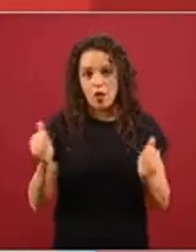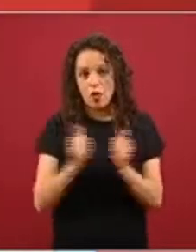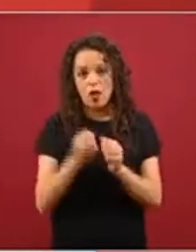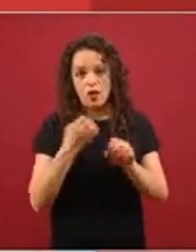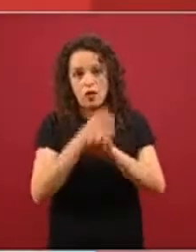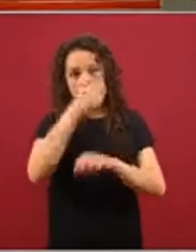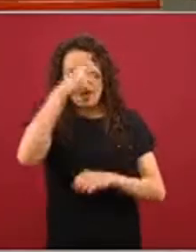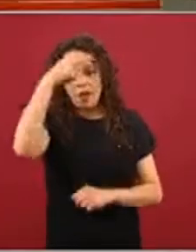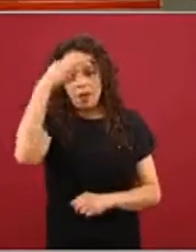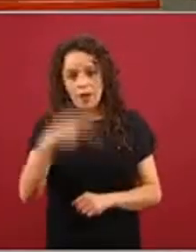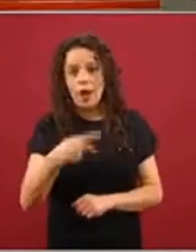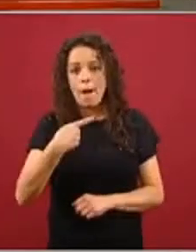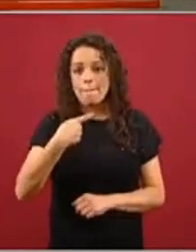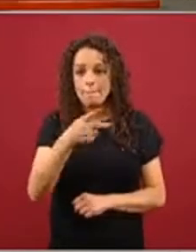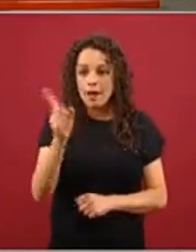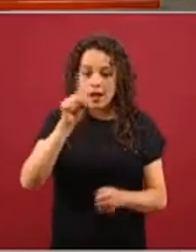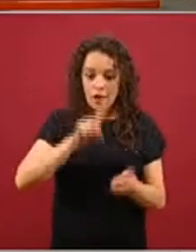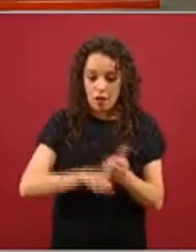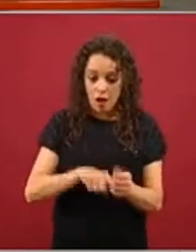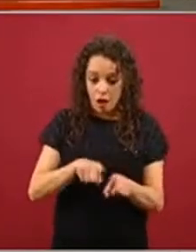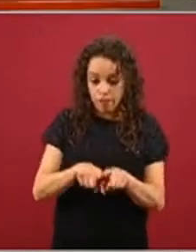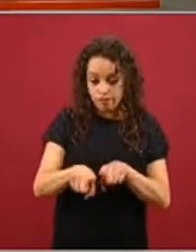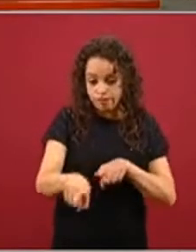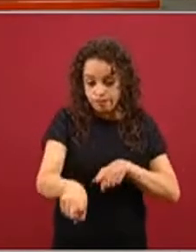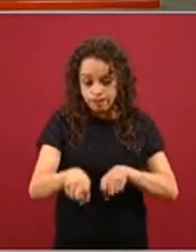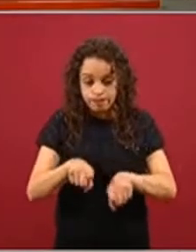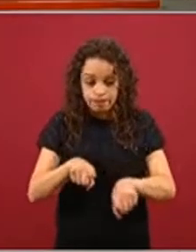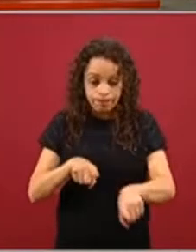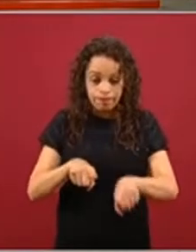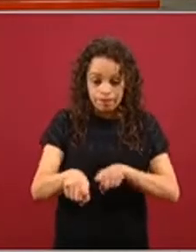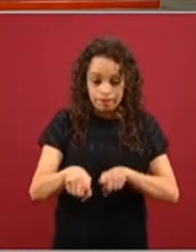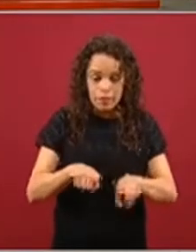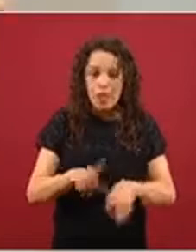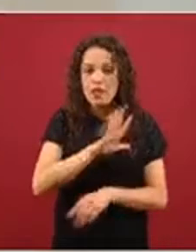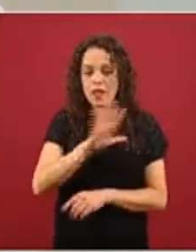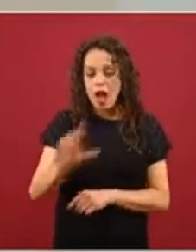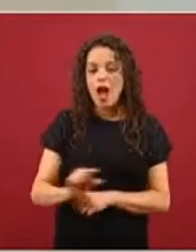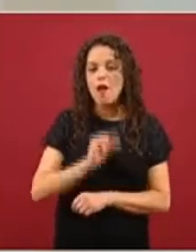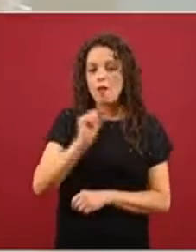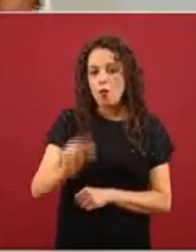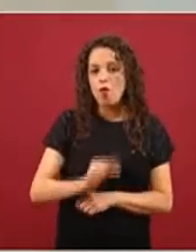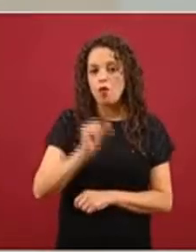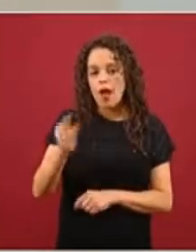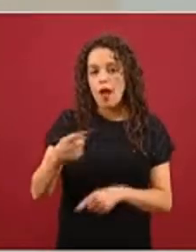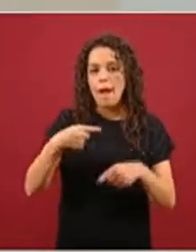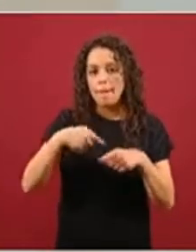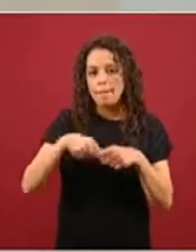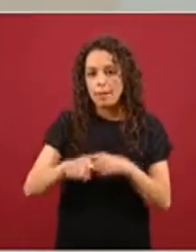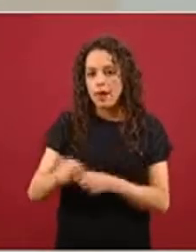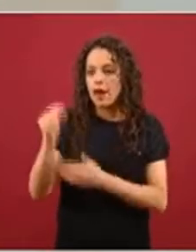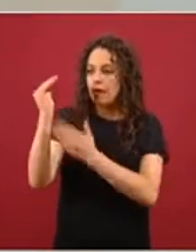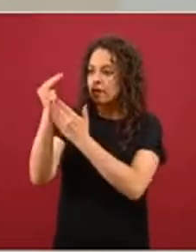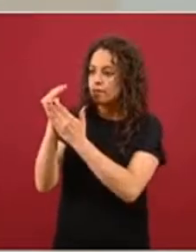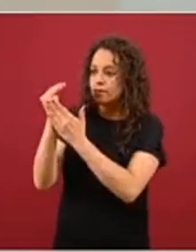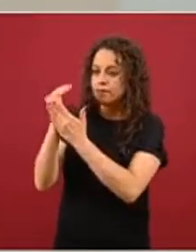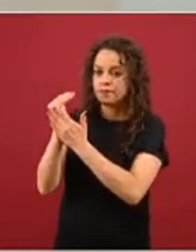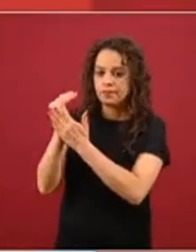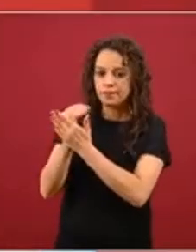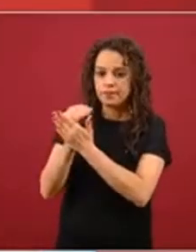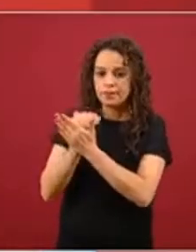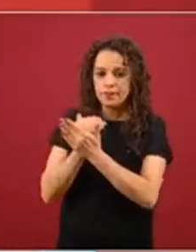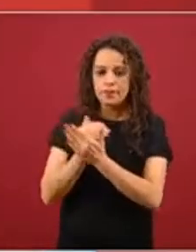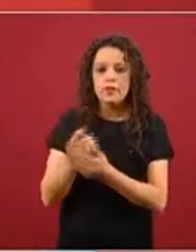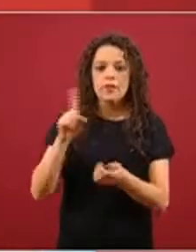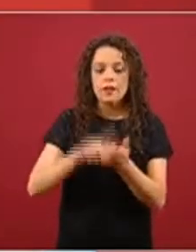la zona es afortunadamente ya con algunos indicadores que van a la baja, como la